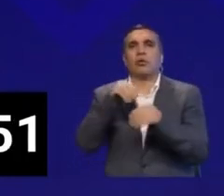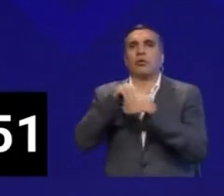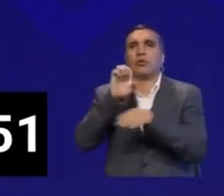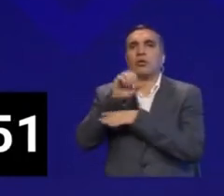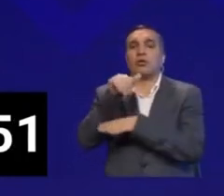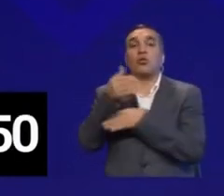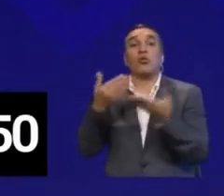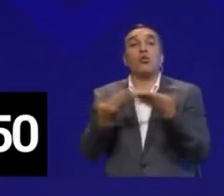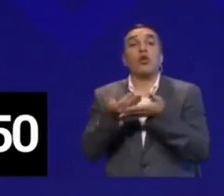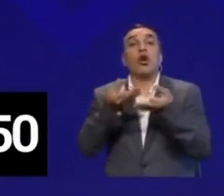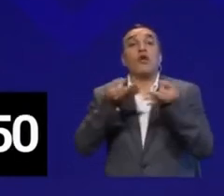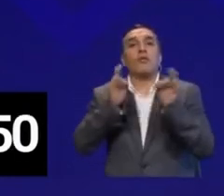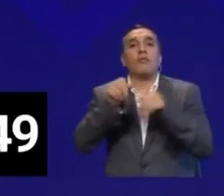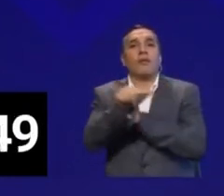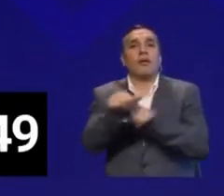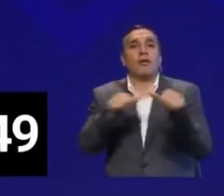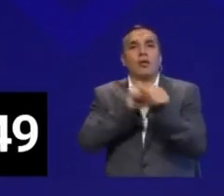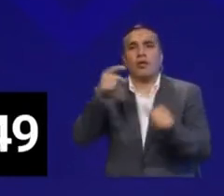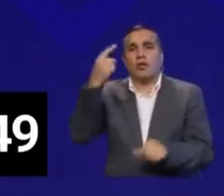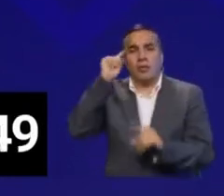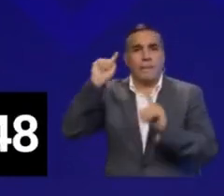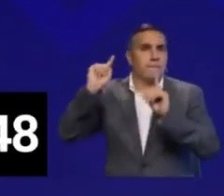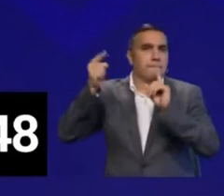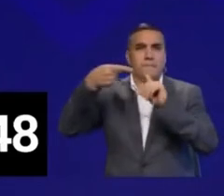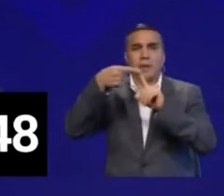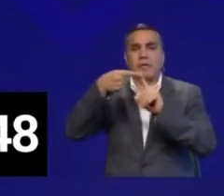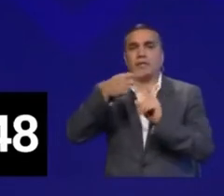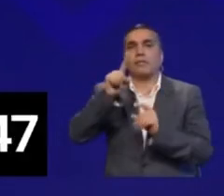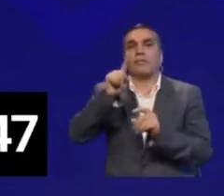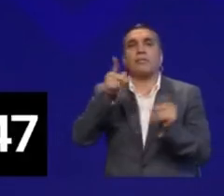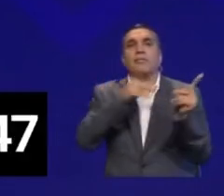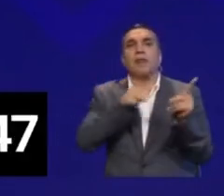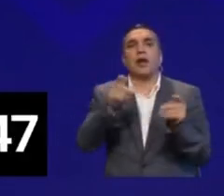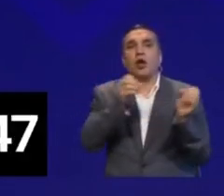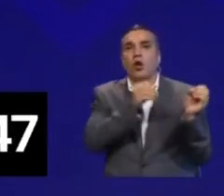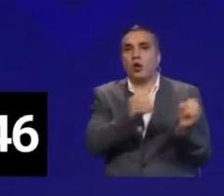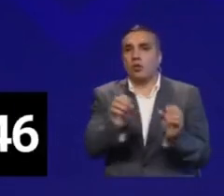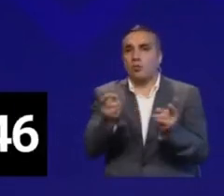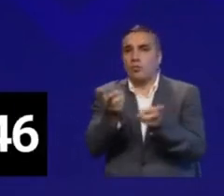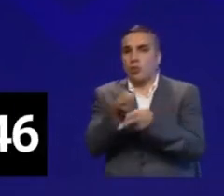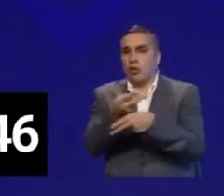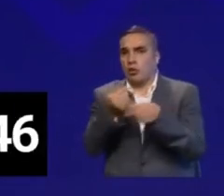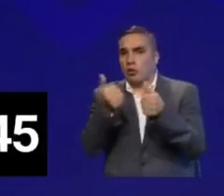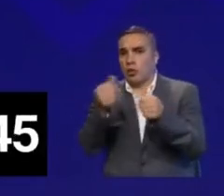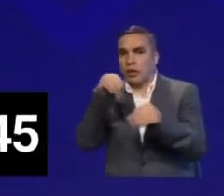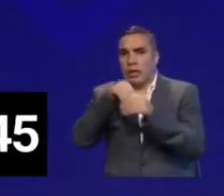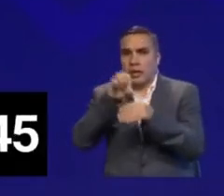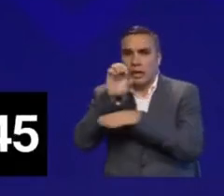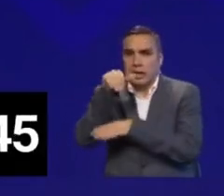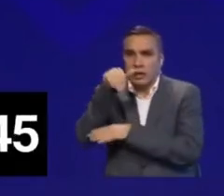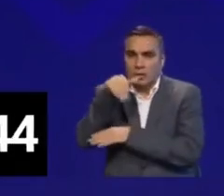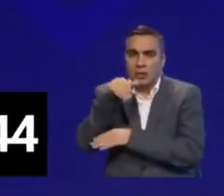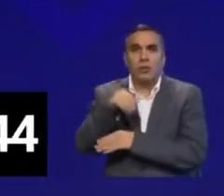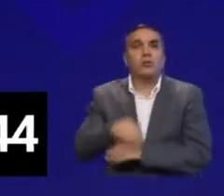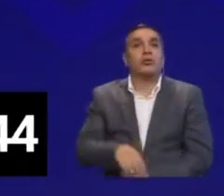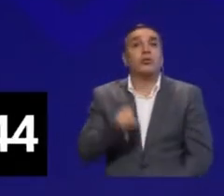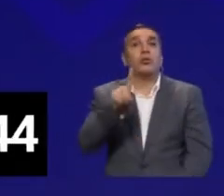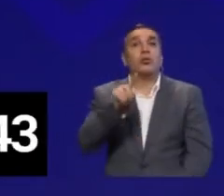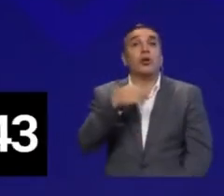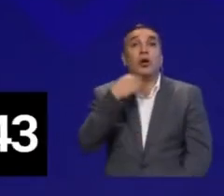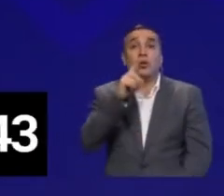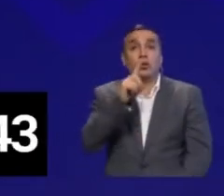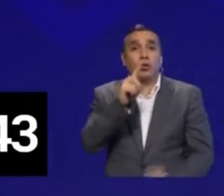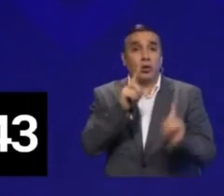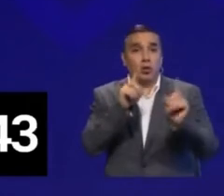nueva forma de administrar el Estado. Primero, hay que armar un plan de ordenamiento productivo del país. Un producto,